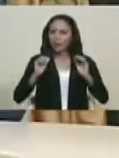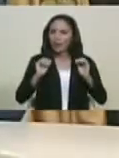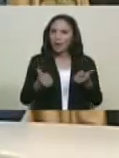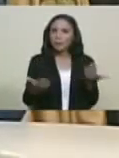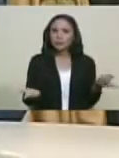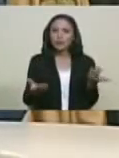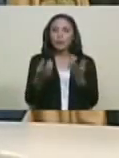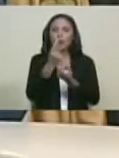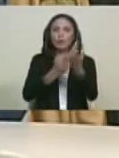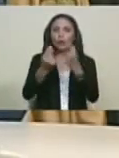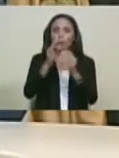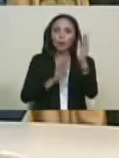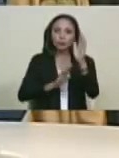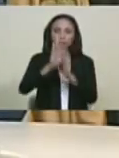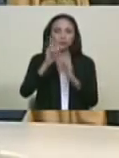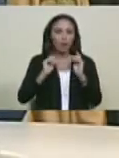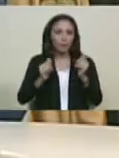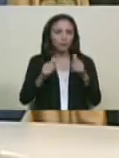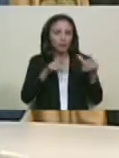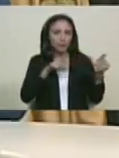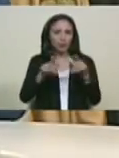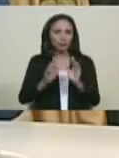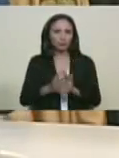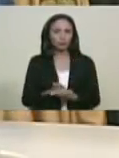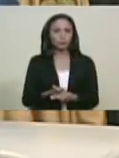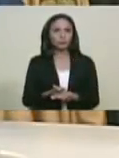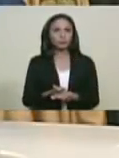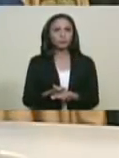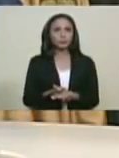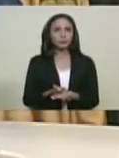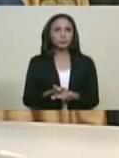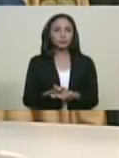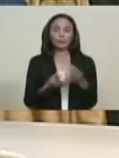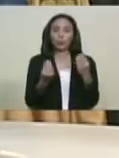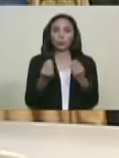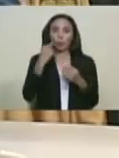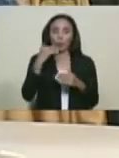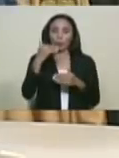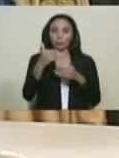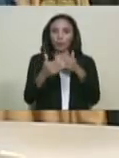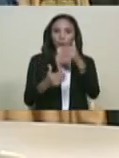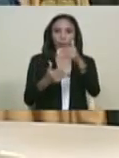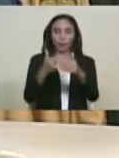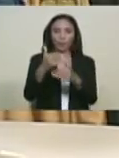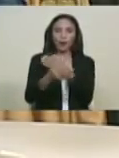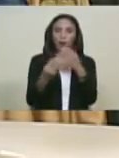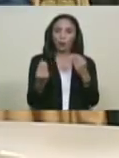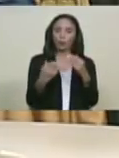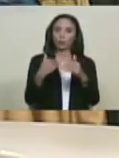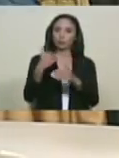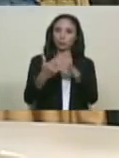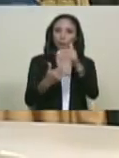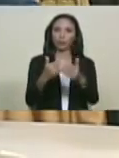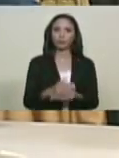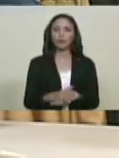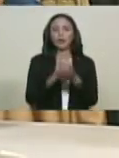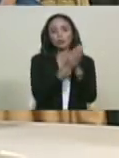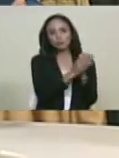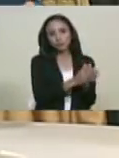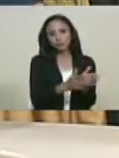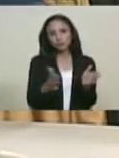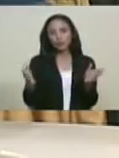de recuperación económico y la coexistencia o cohabitación se irá extinguiendo